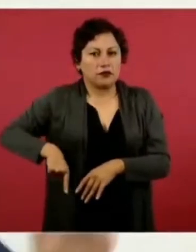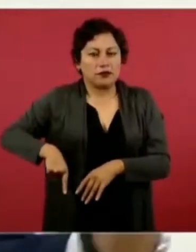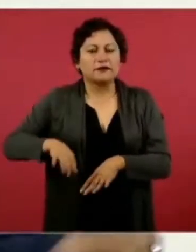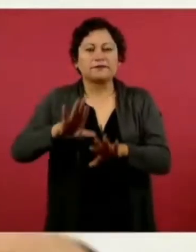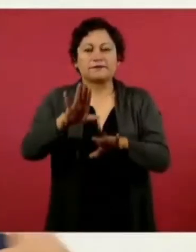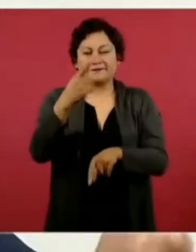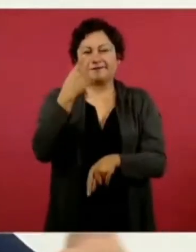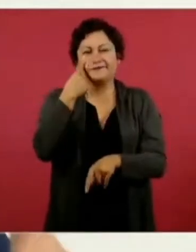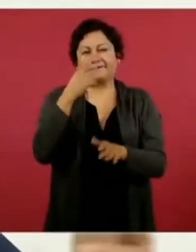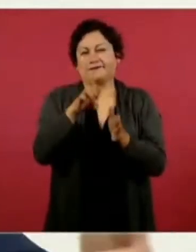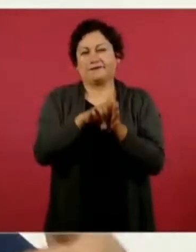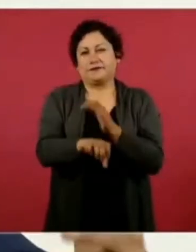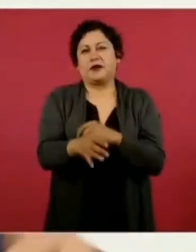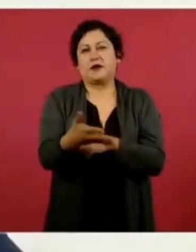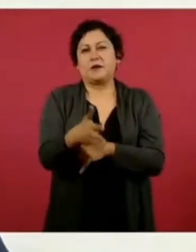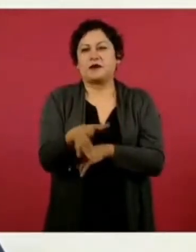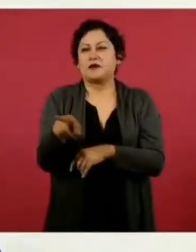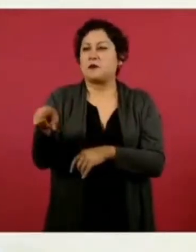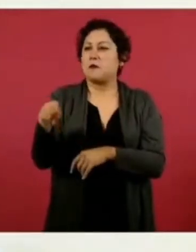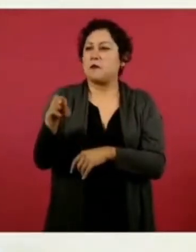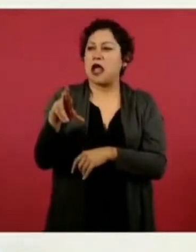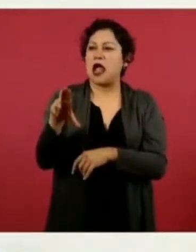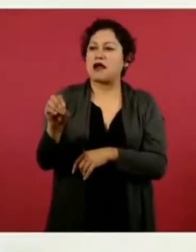que yo era el huevo de la serpiente.